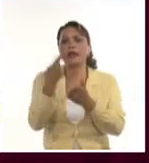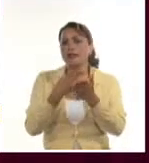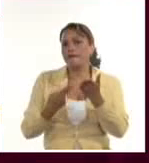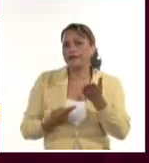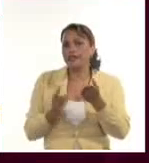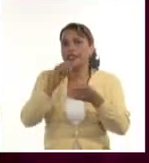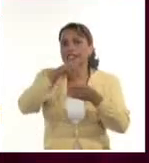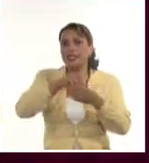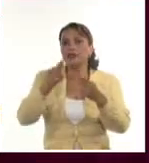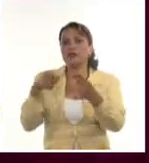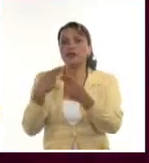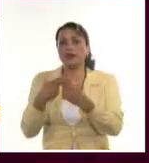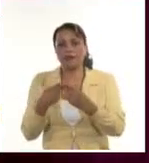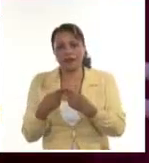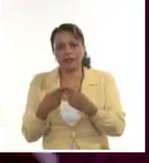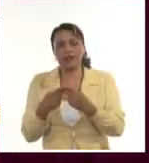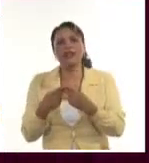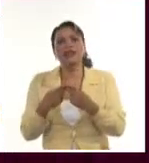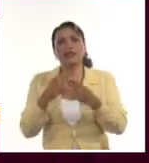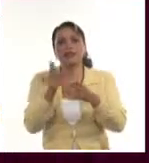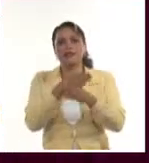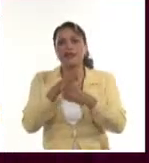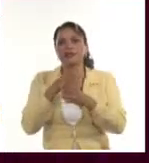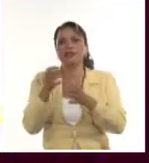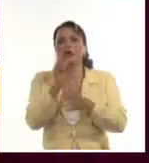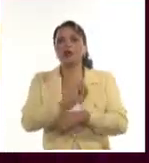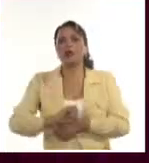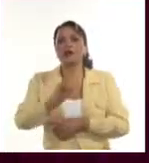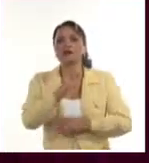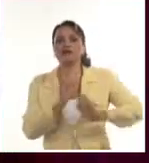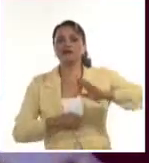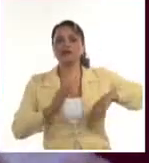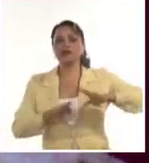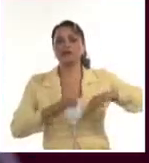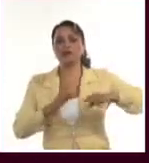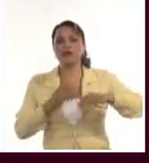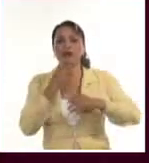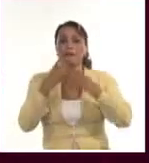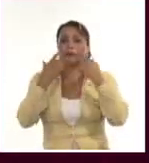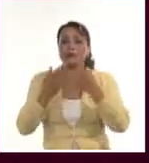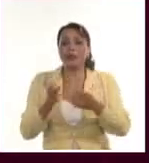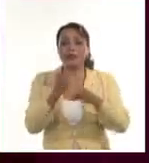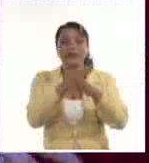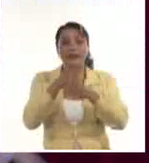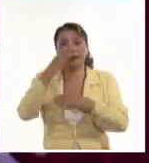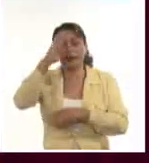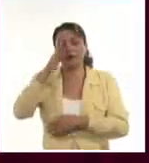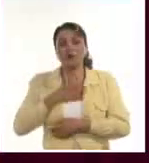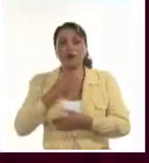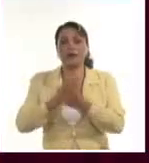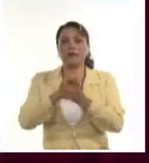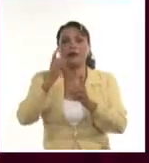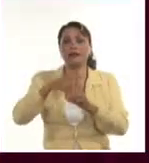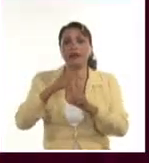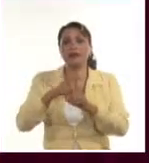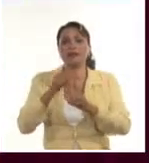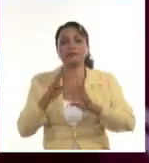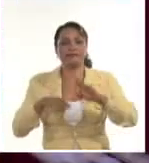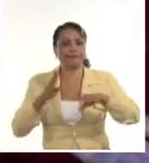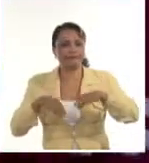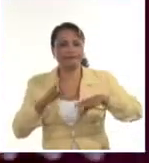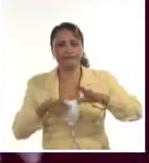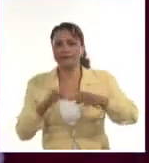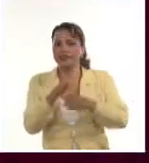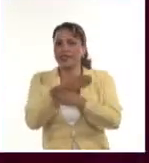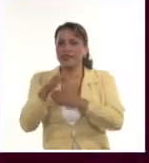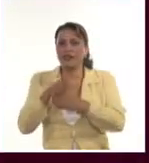del evento y, por supuesto, las agrupaciones rumberas más importantes del país, como Muñequito de Matanza, Rumbatá, Ronald y el Profesor Rumbera,